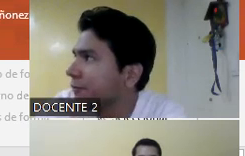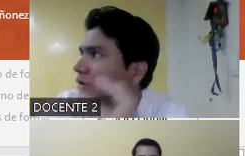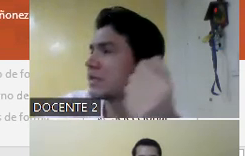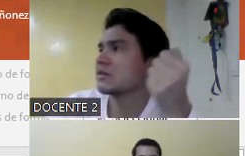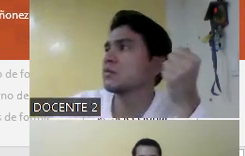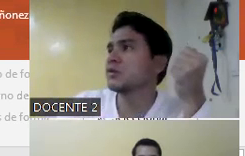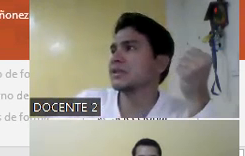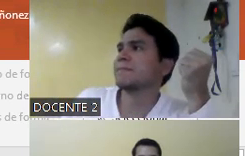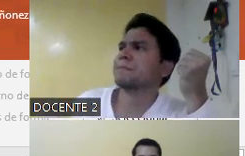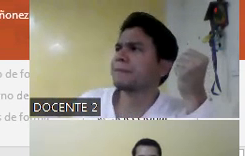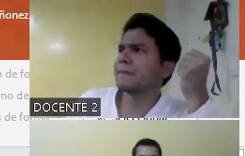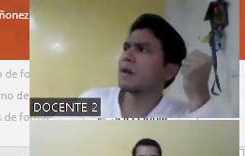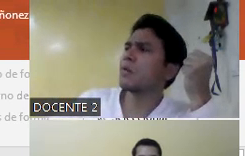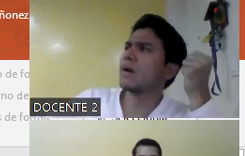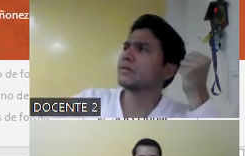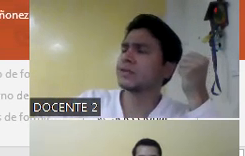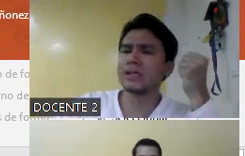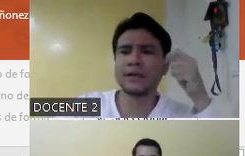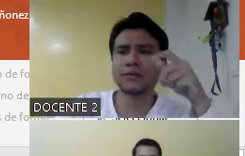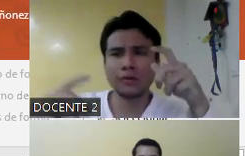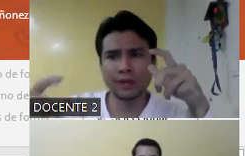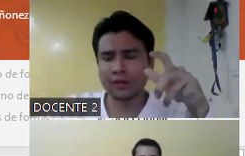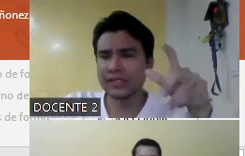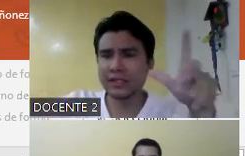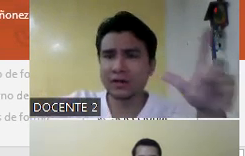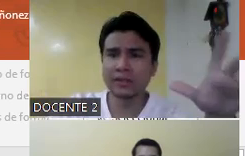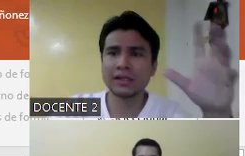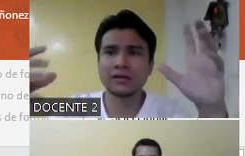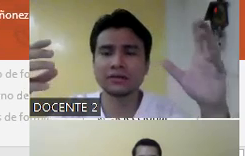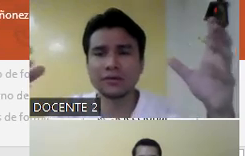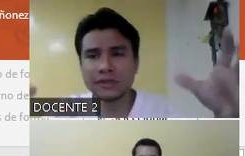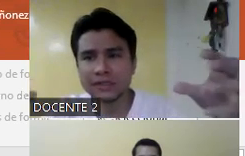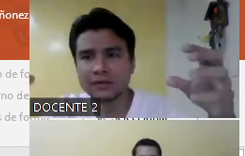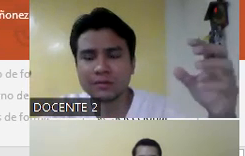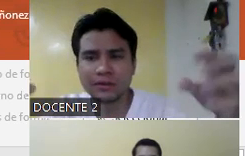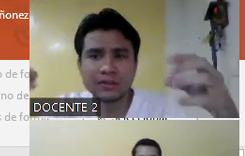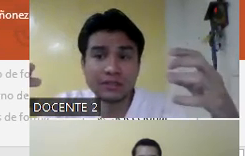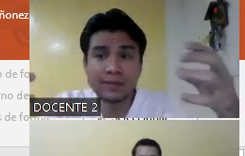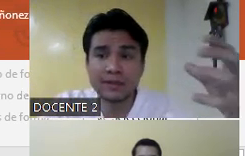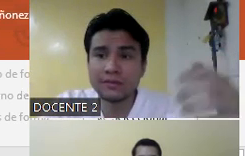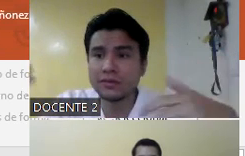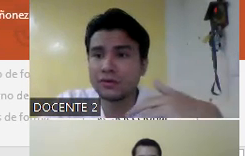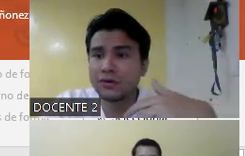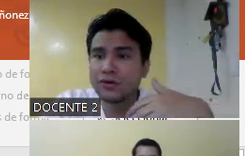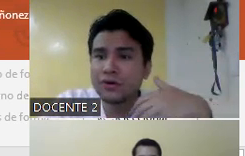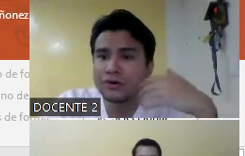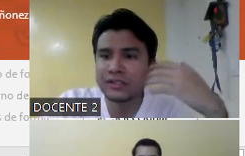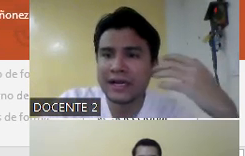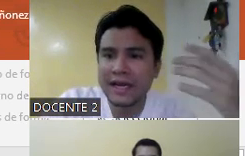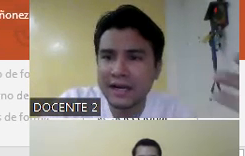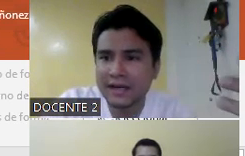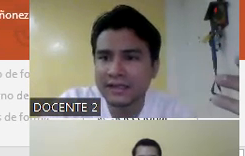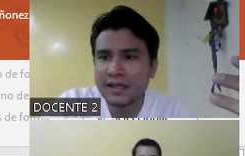de los ejemplos más comunes. Cuando ustedes van a un comedor, ¿se han dado cuenta que los colores de los comedores son llamativos? Son